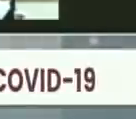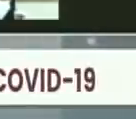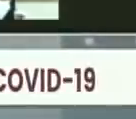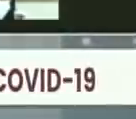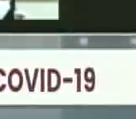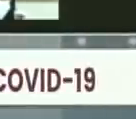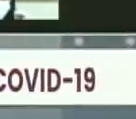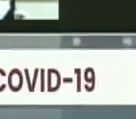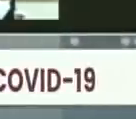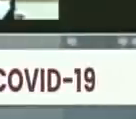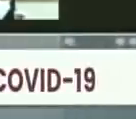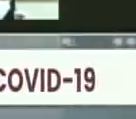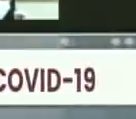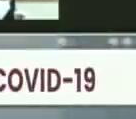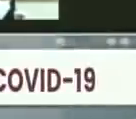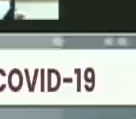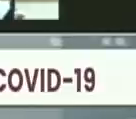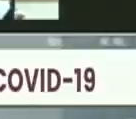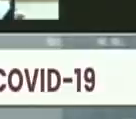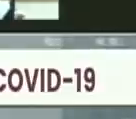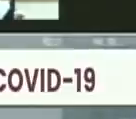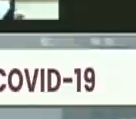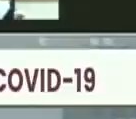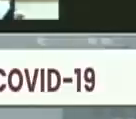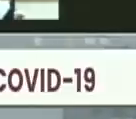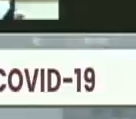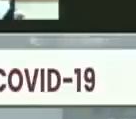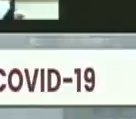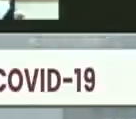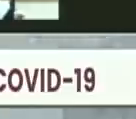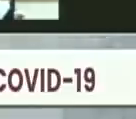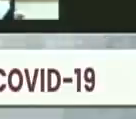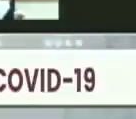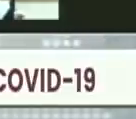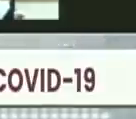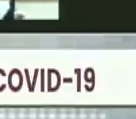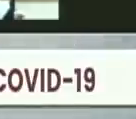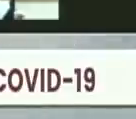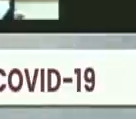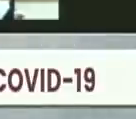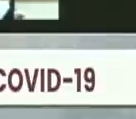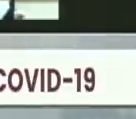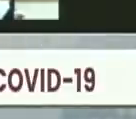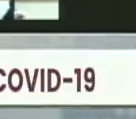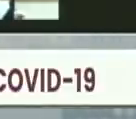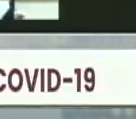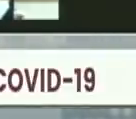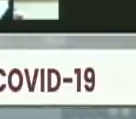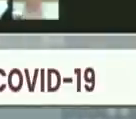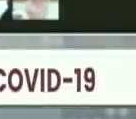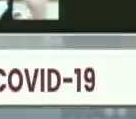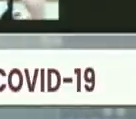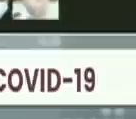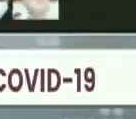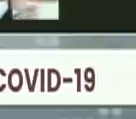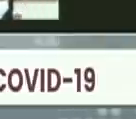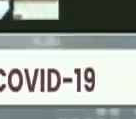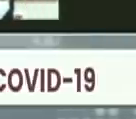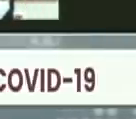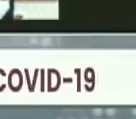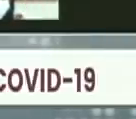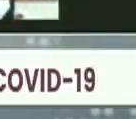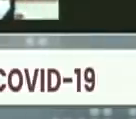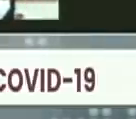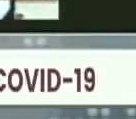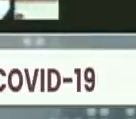la almiranta en jefa, el ministro de la Defensa, el jefe del CEO, la ministra de Ciencia y